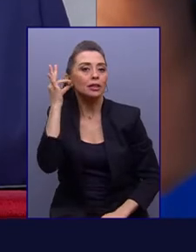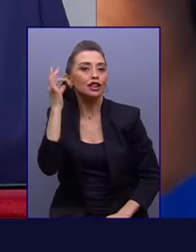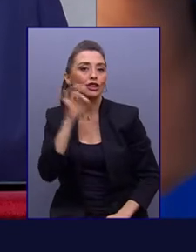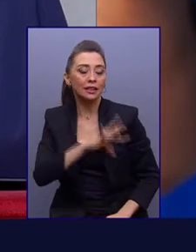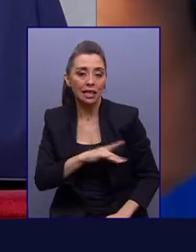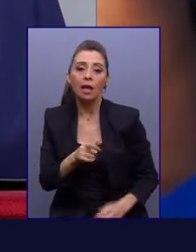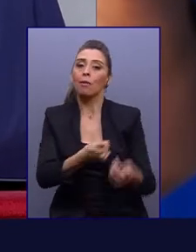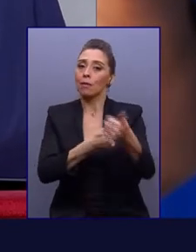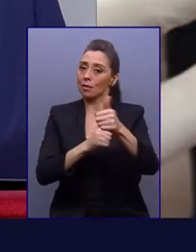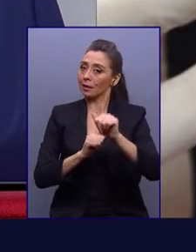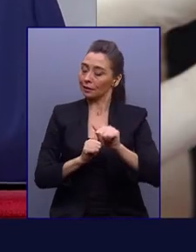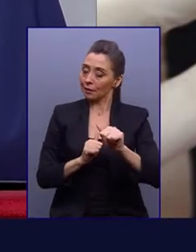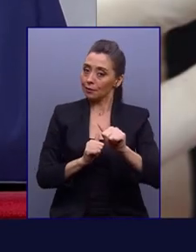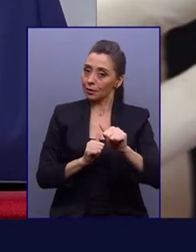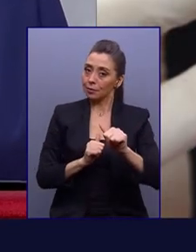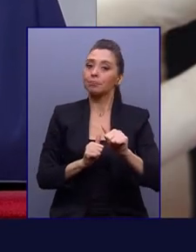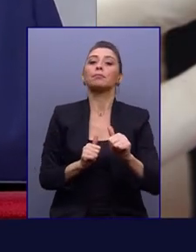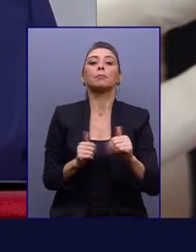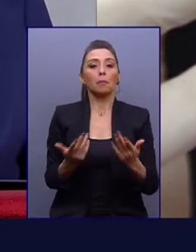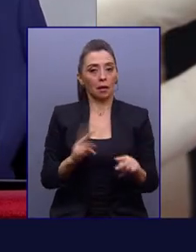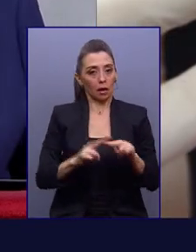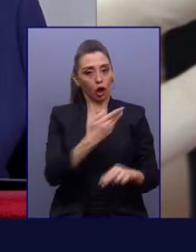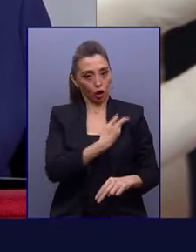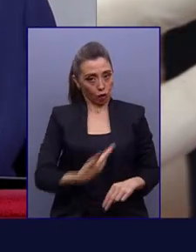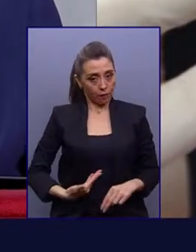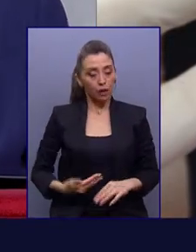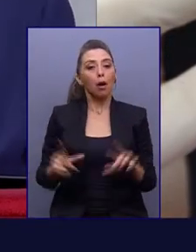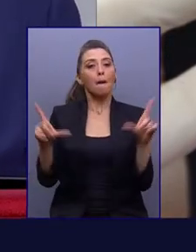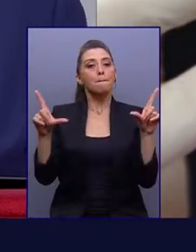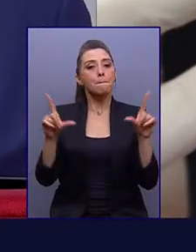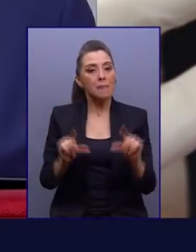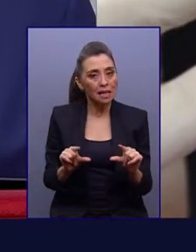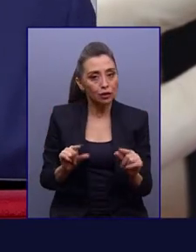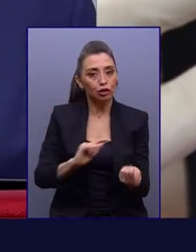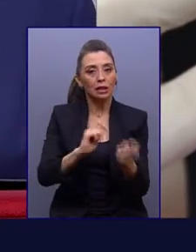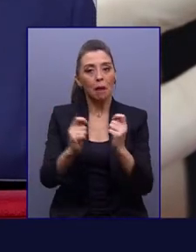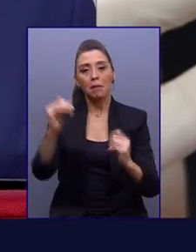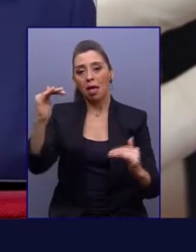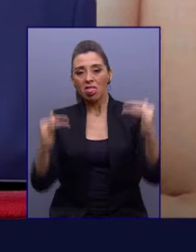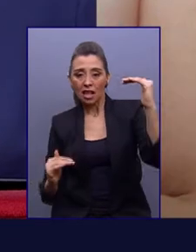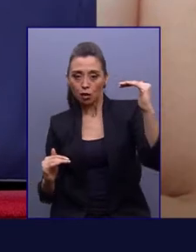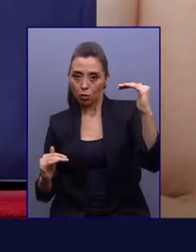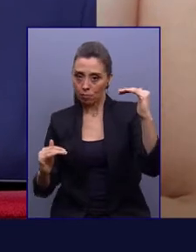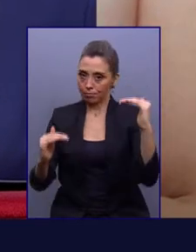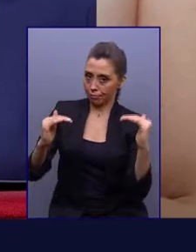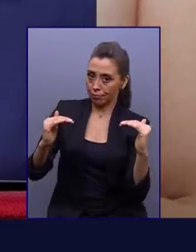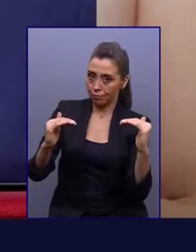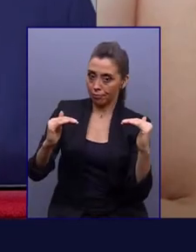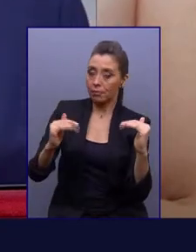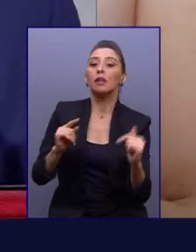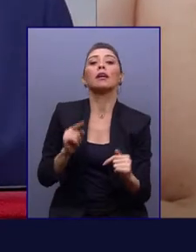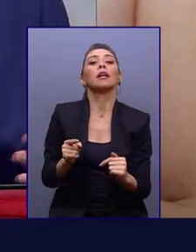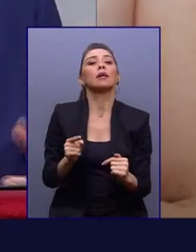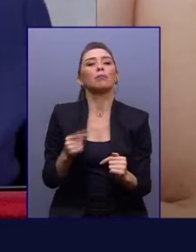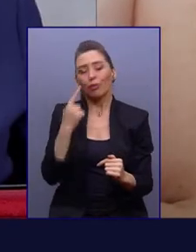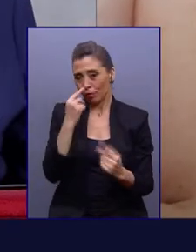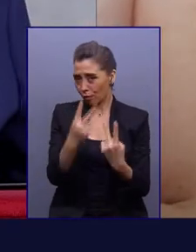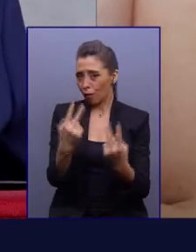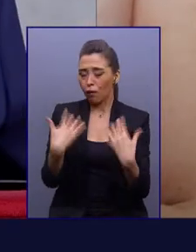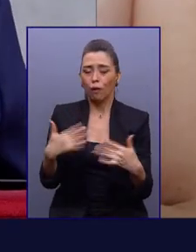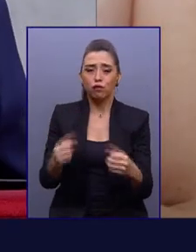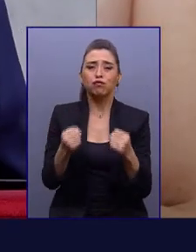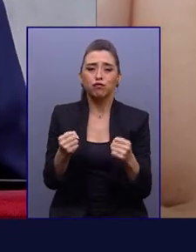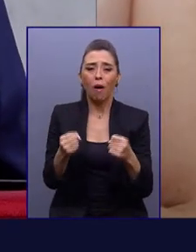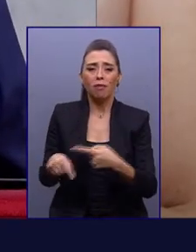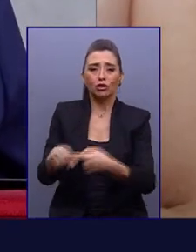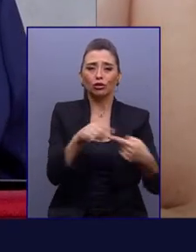ese es nuestro desafío, y para eso estamos gobernando, para reducir y revertir las desigualdades que persisten y que están tan fuertemente